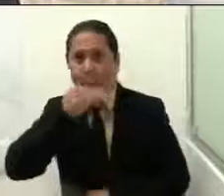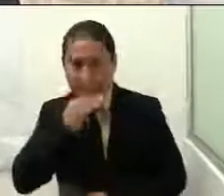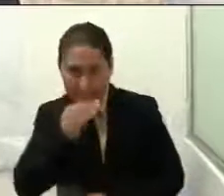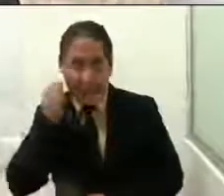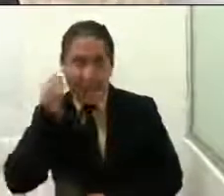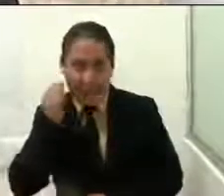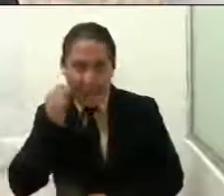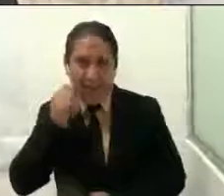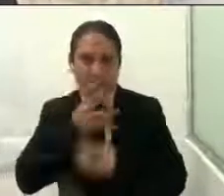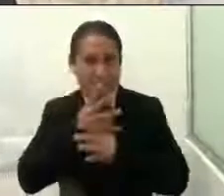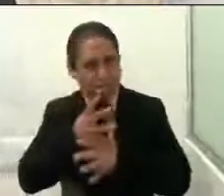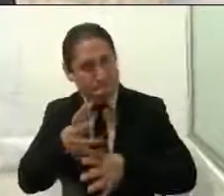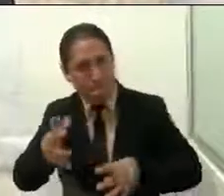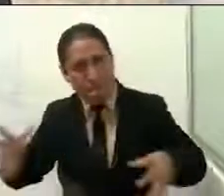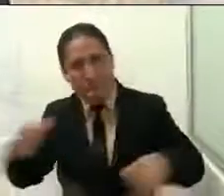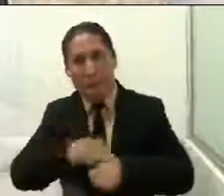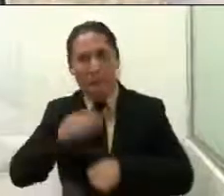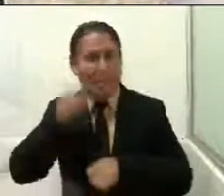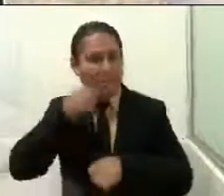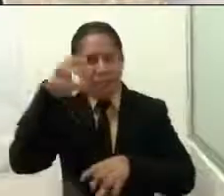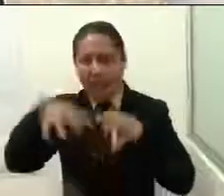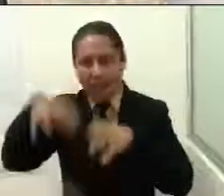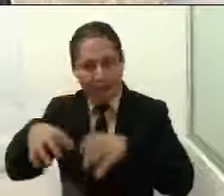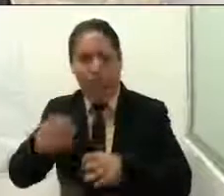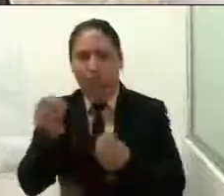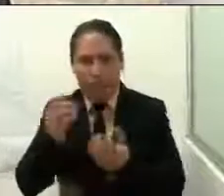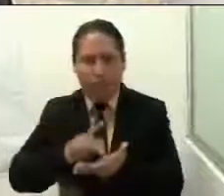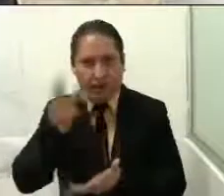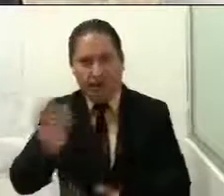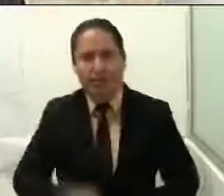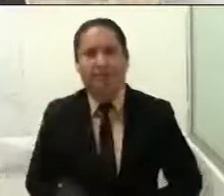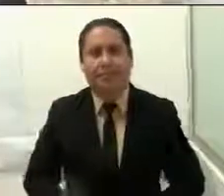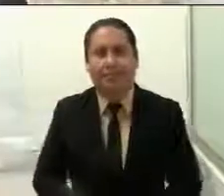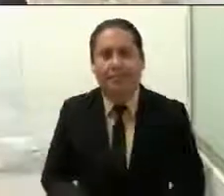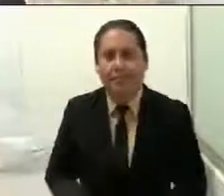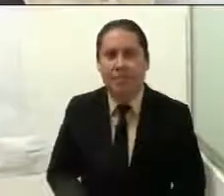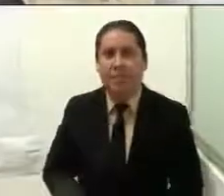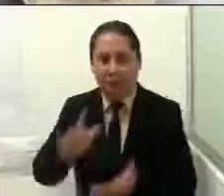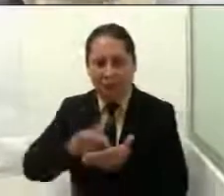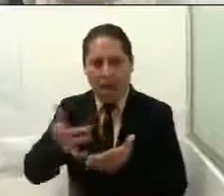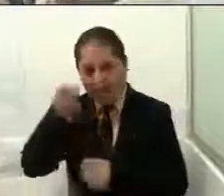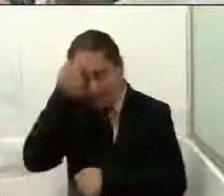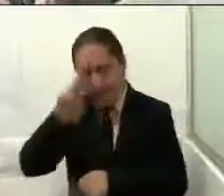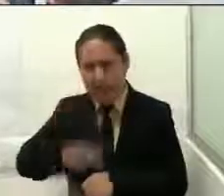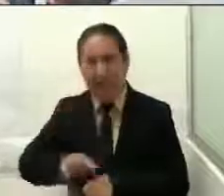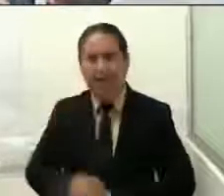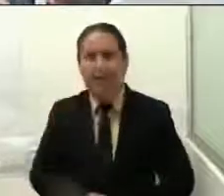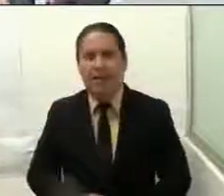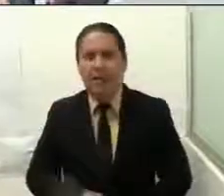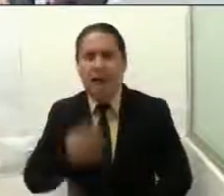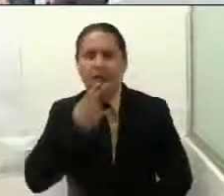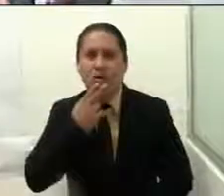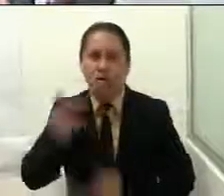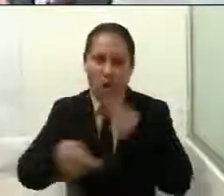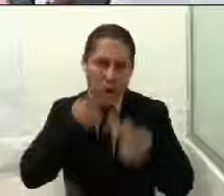su mayoría es de temporal muchas gracias gracias señor secretario tiene el uso de la